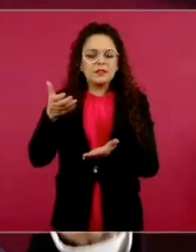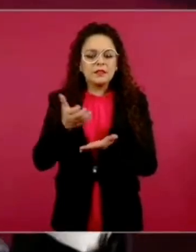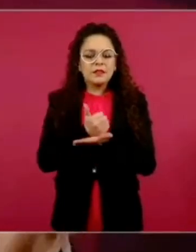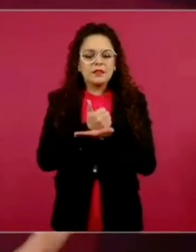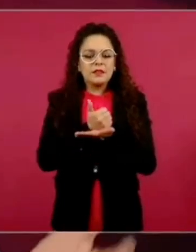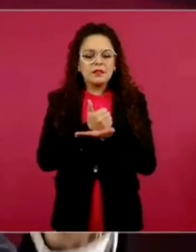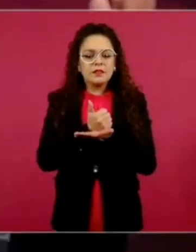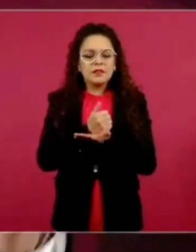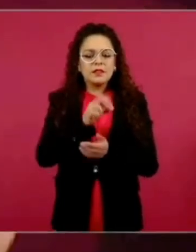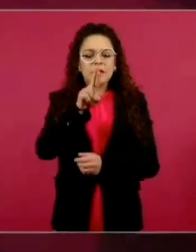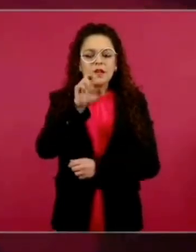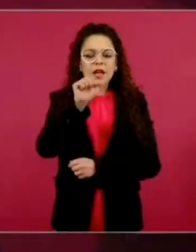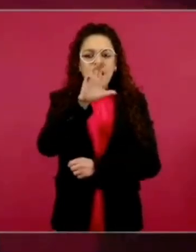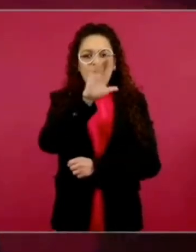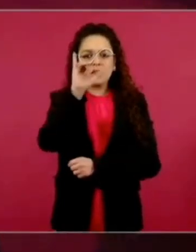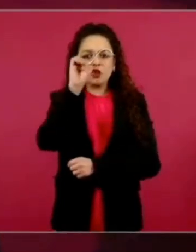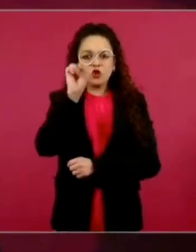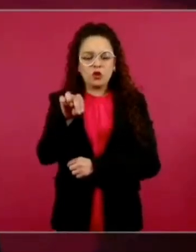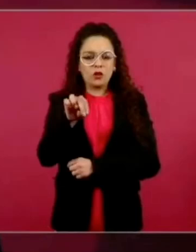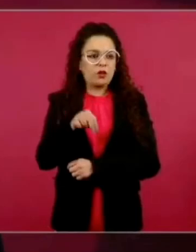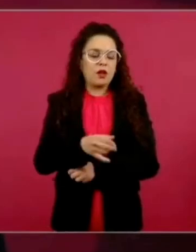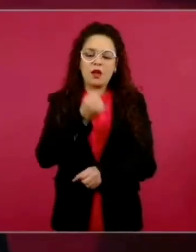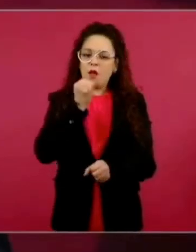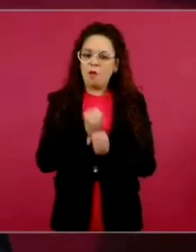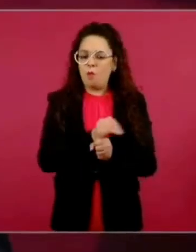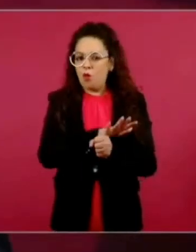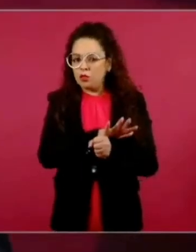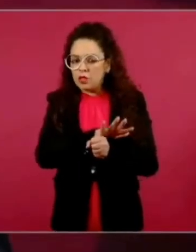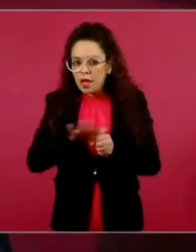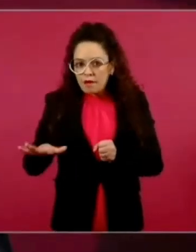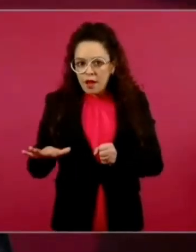es moralmente imposible.